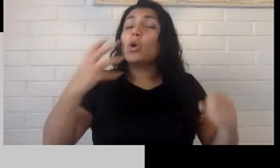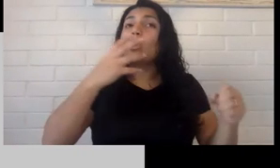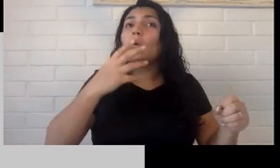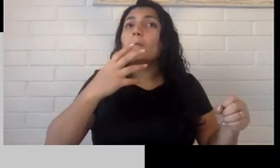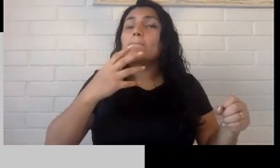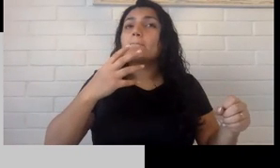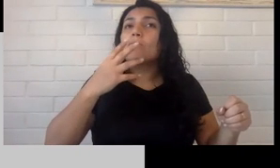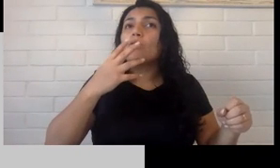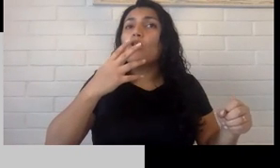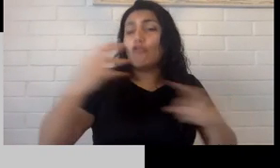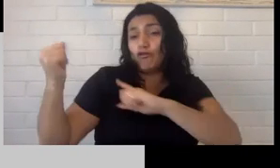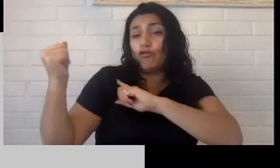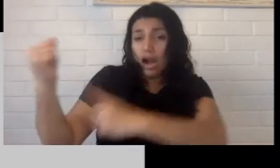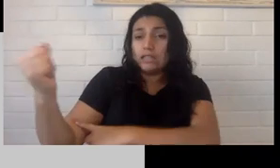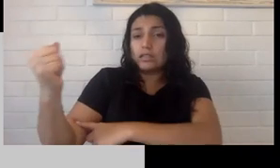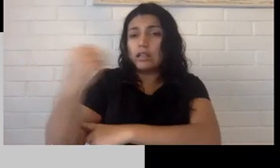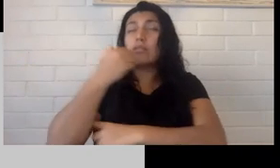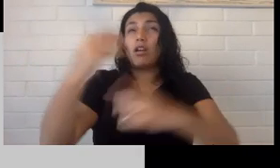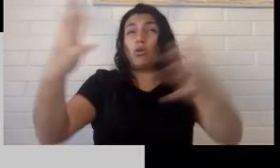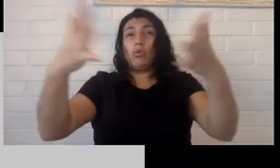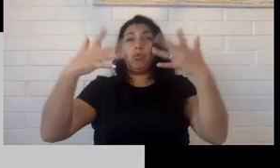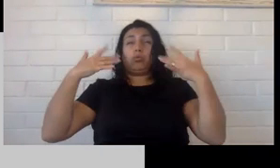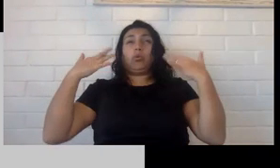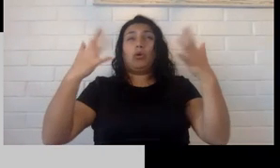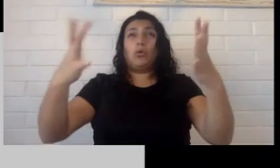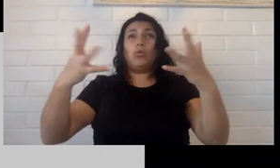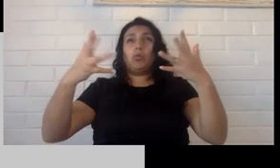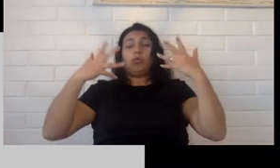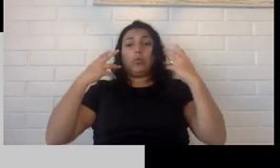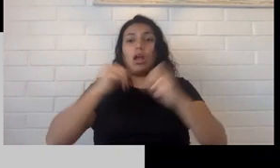fuerza que ejerce el viento en contra, se pueden